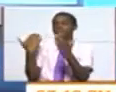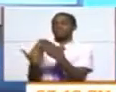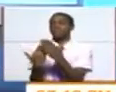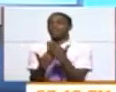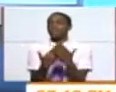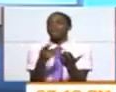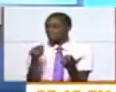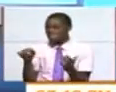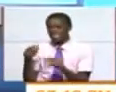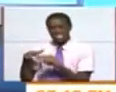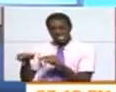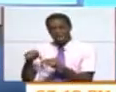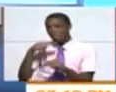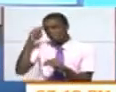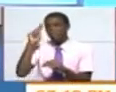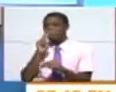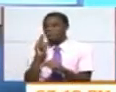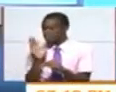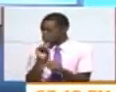padre y madre, si los tenía.